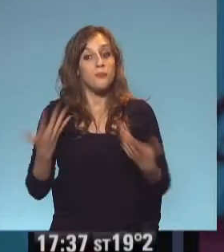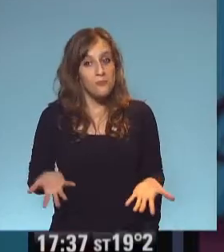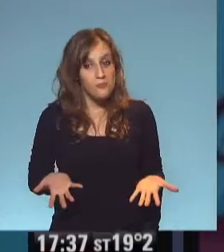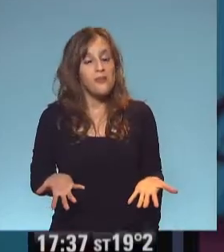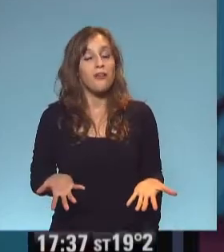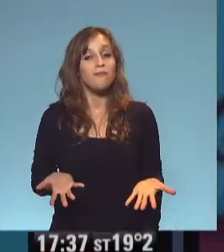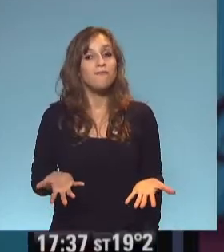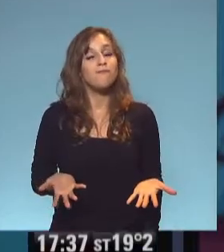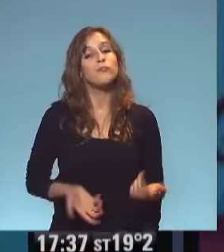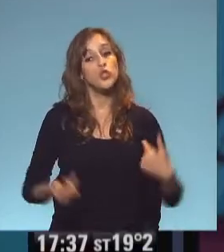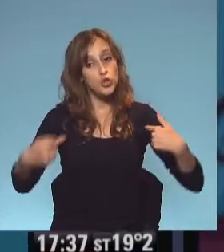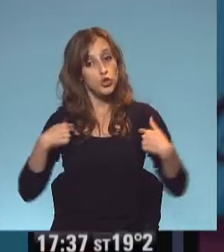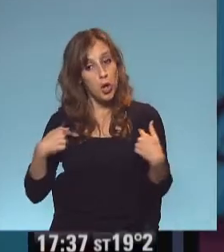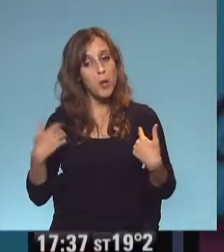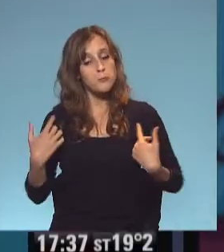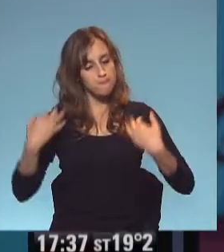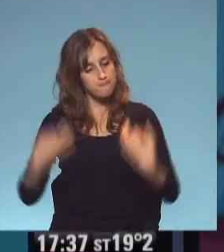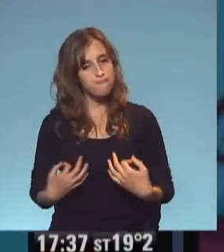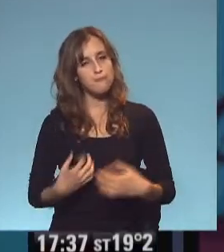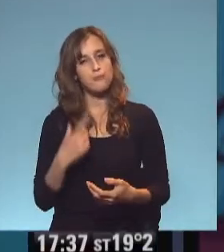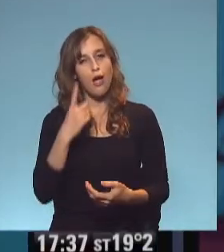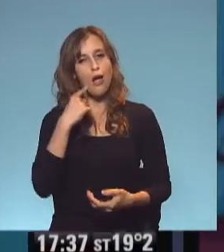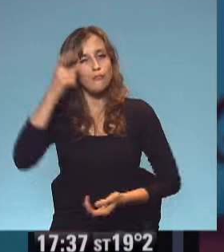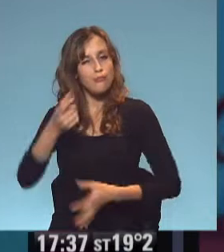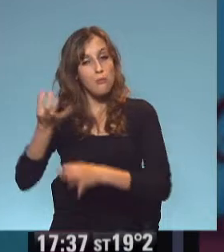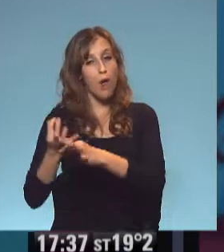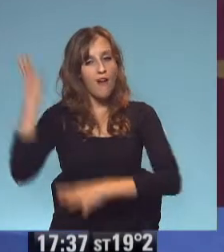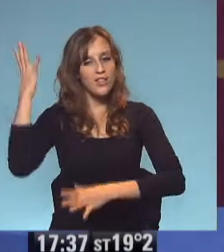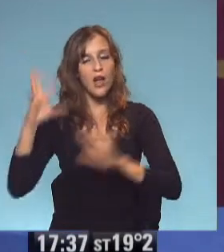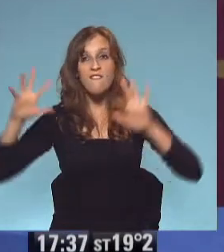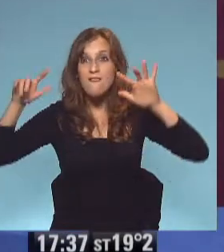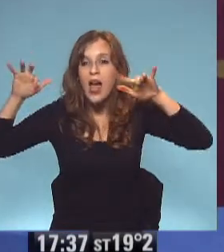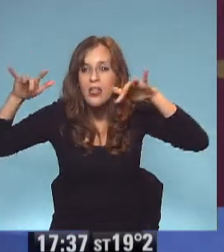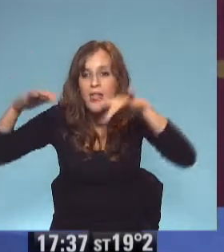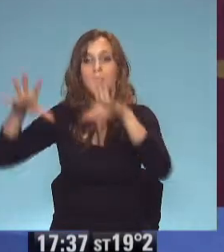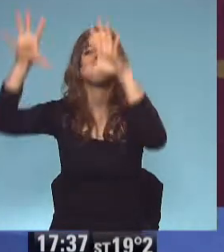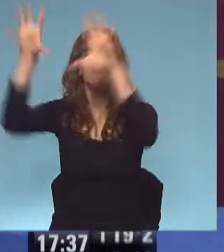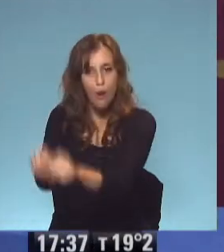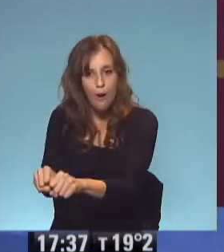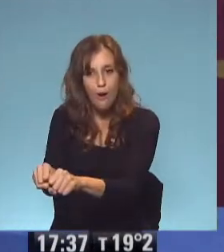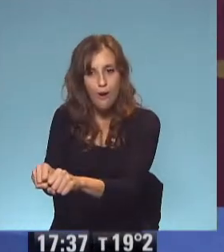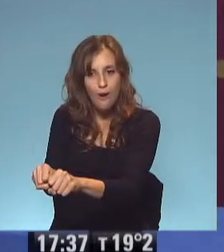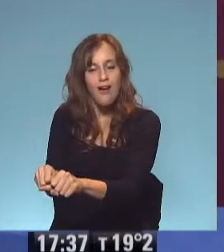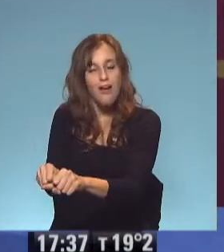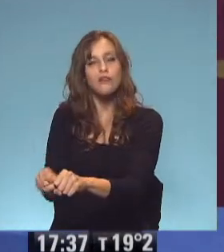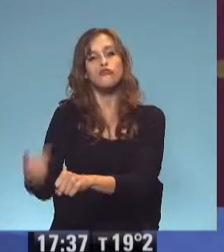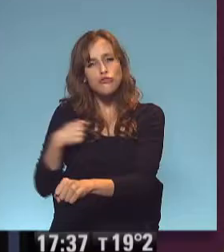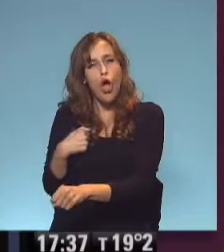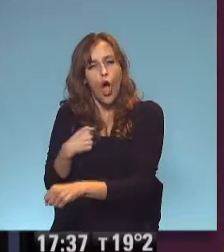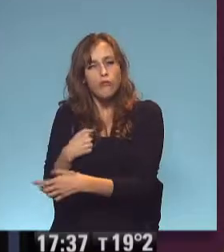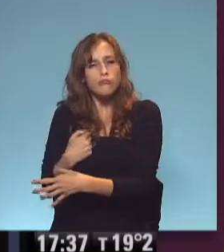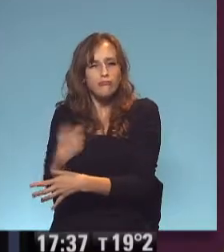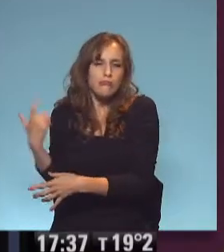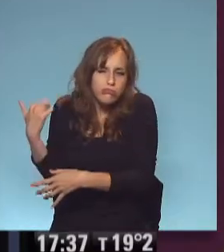¡Exacto! Soy el Dr. Fantasmón, famoso cazador de fantasmas. Vengo de pueblo en pueblo rescatando a